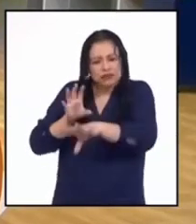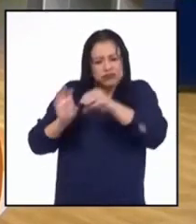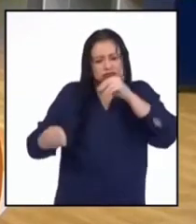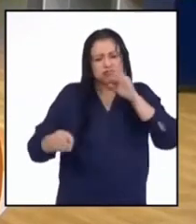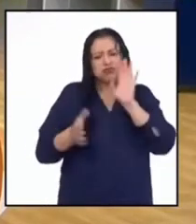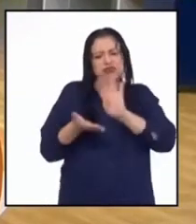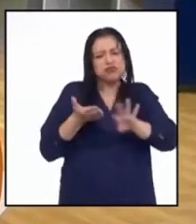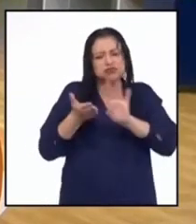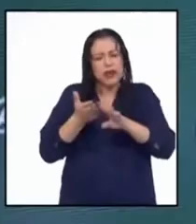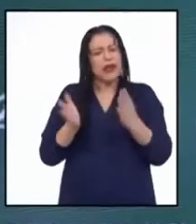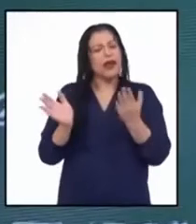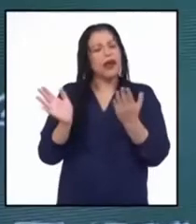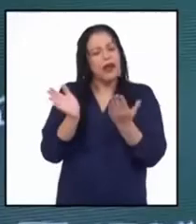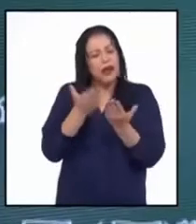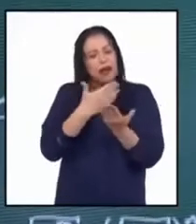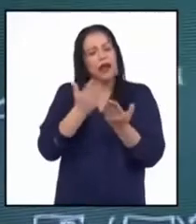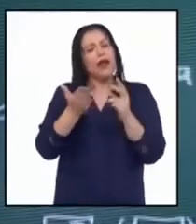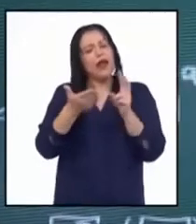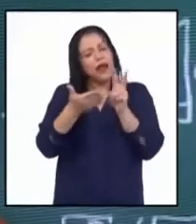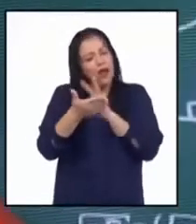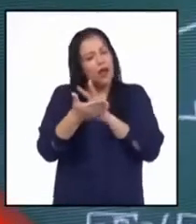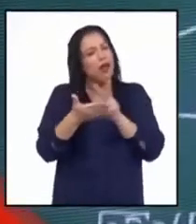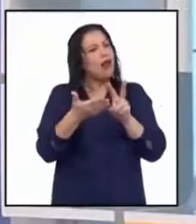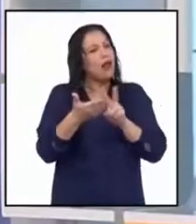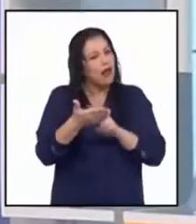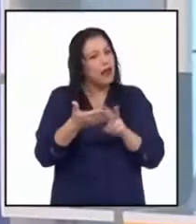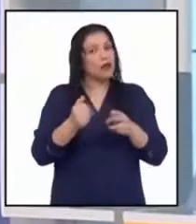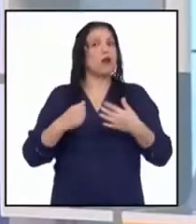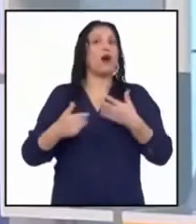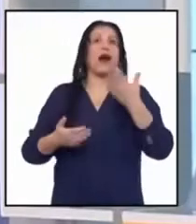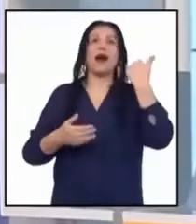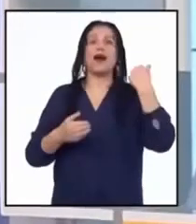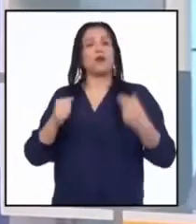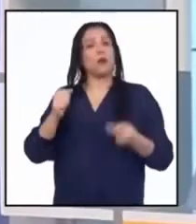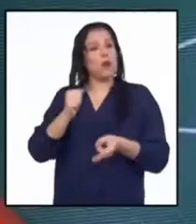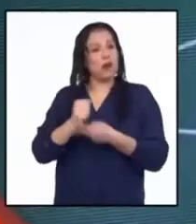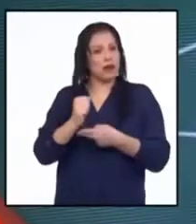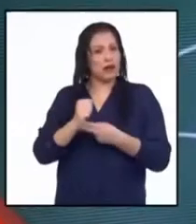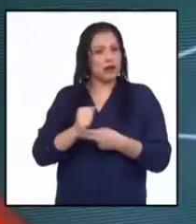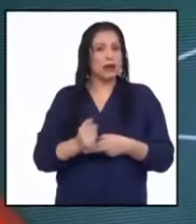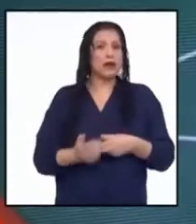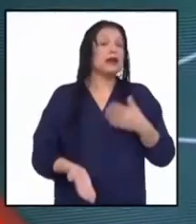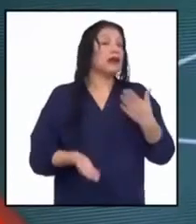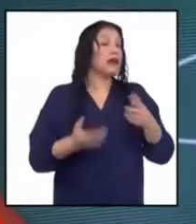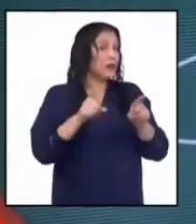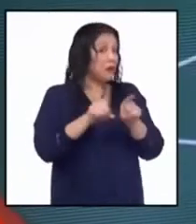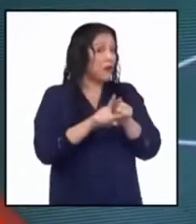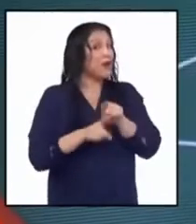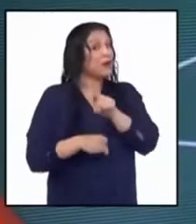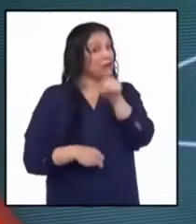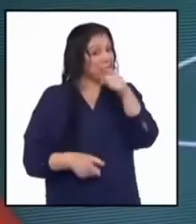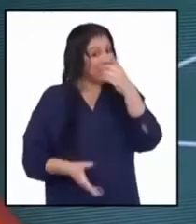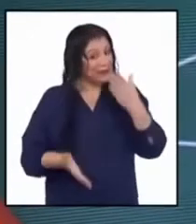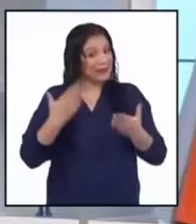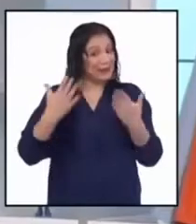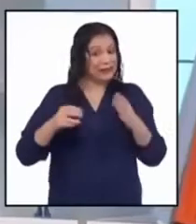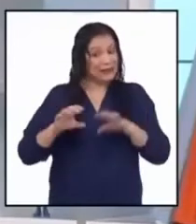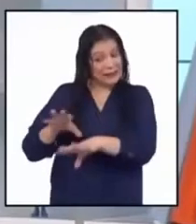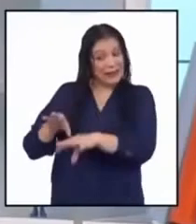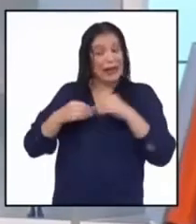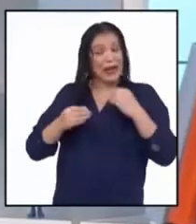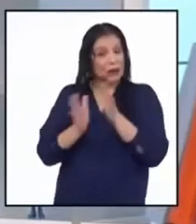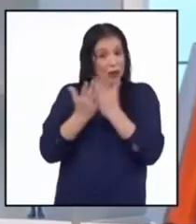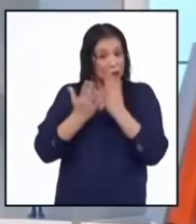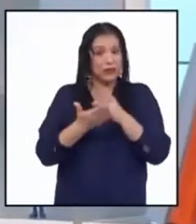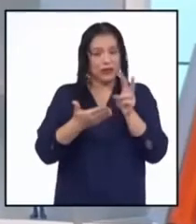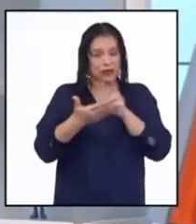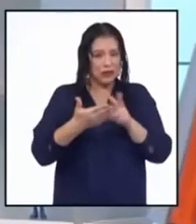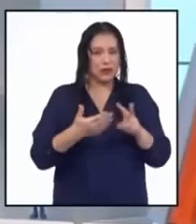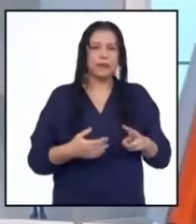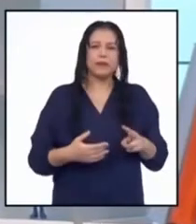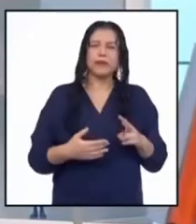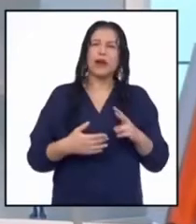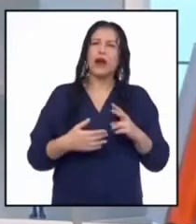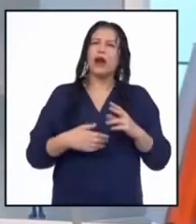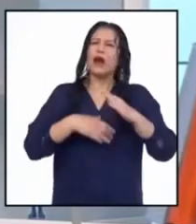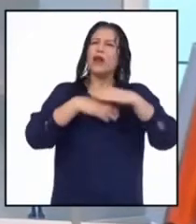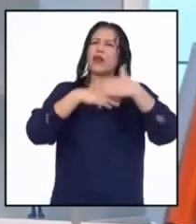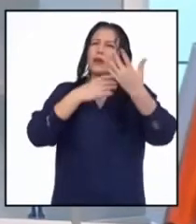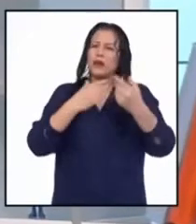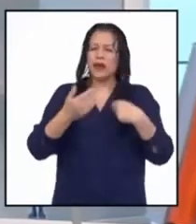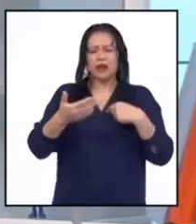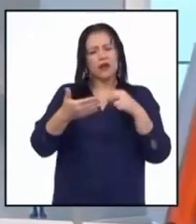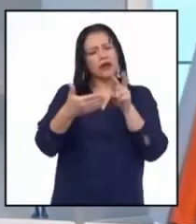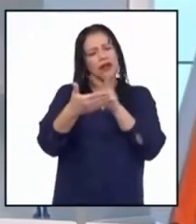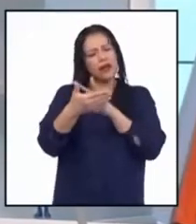que tenía guardados. ¡Qué bien, Stephanie! Seguro que más de uno en casa también hizo lo mismo. Después de leerlos me di